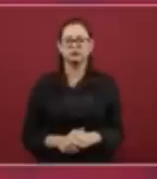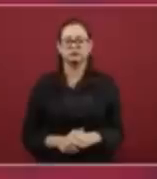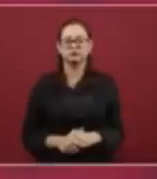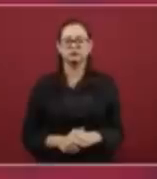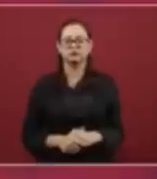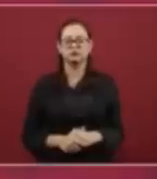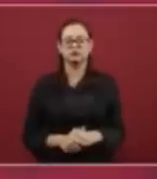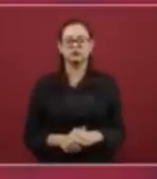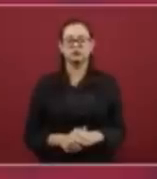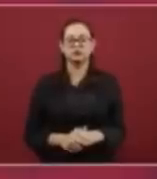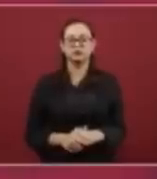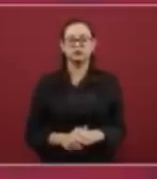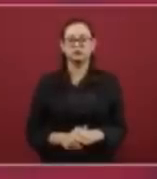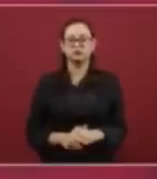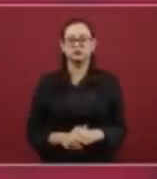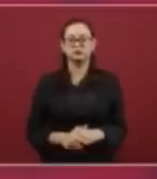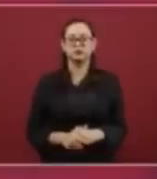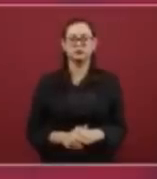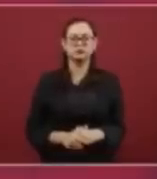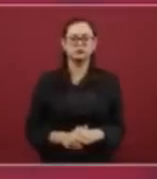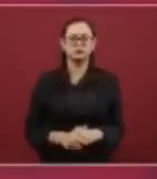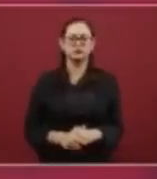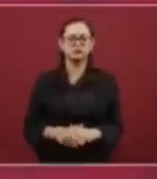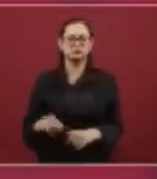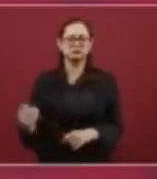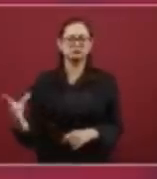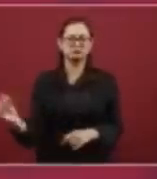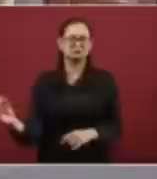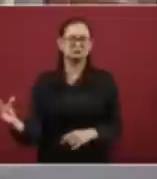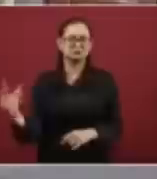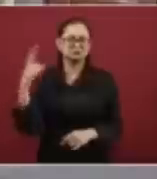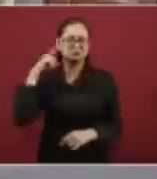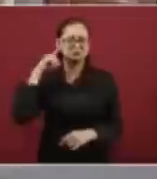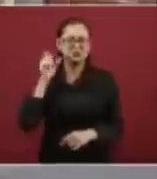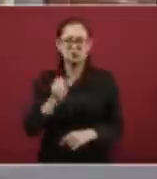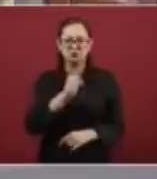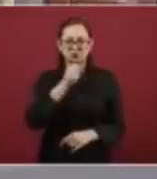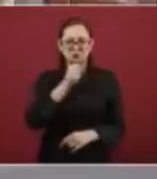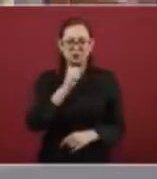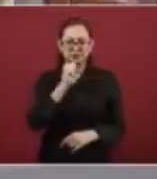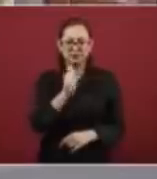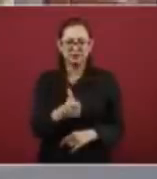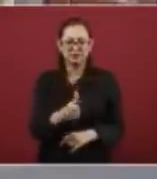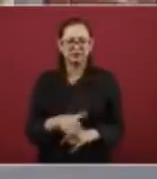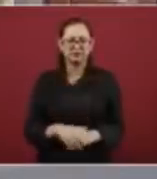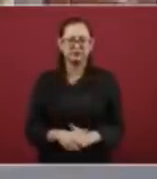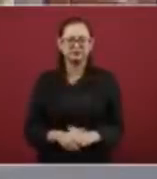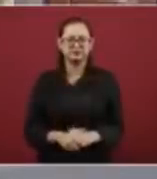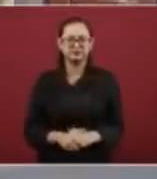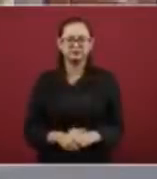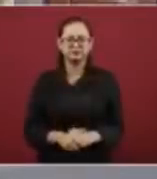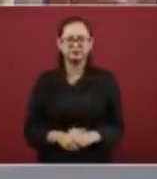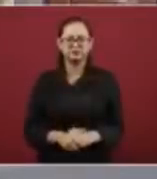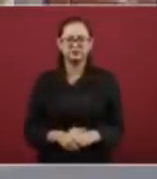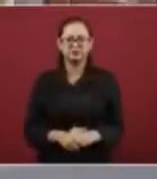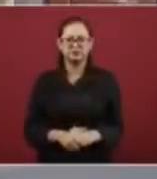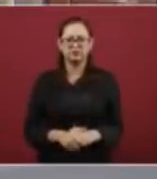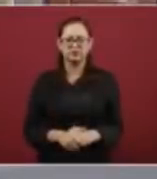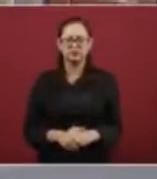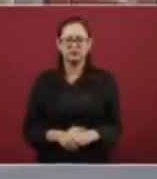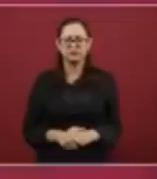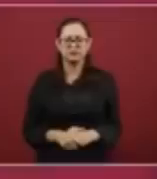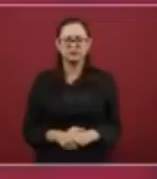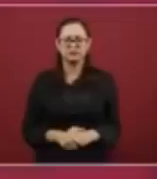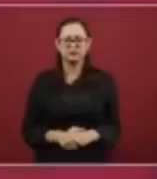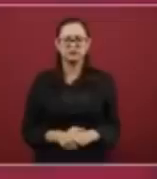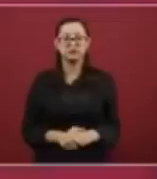¿No habrá qué? Si no hay perdón por parte del Estado español, no habrá festejo en el 2020. No, sí, porque nosotros logramos